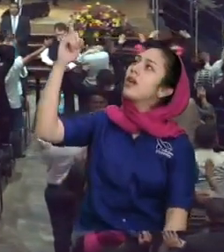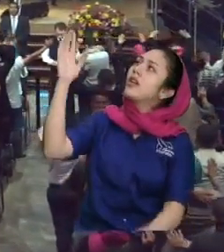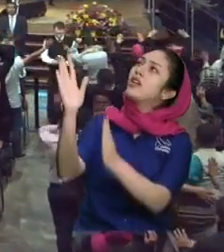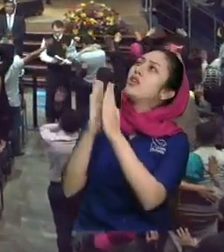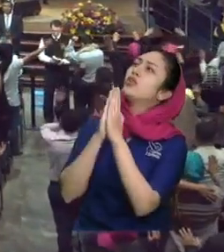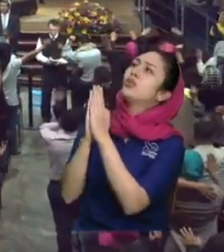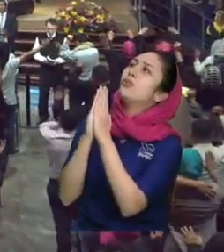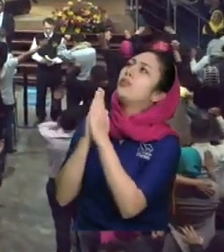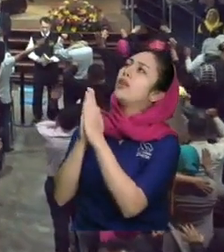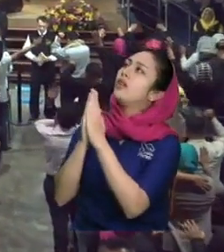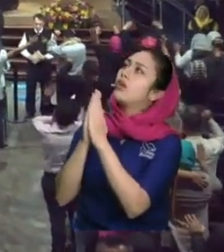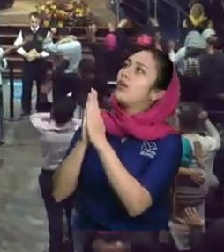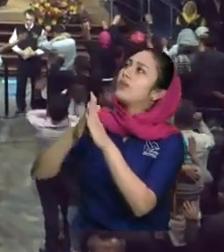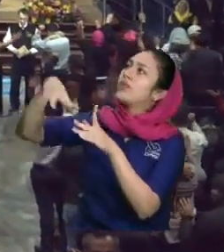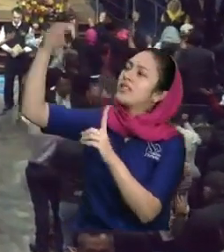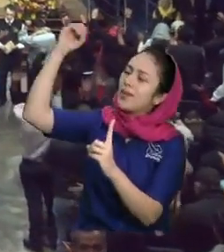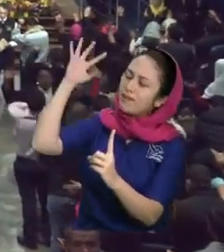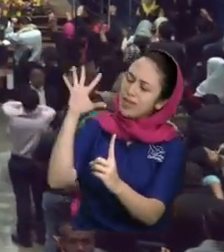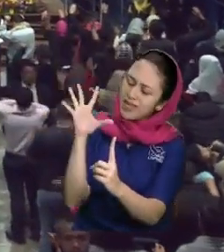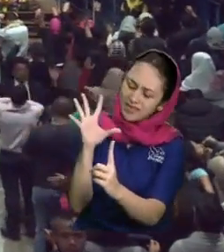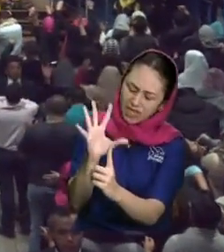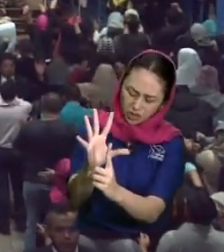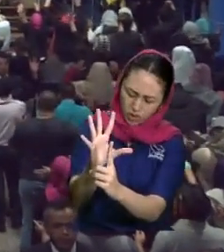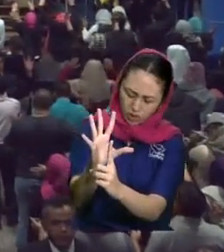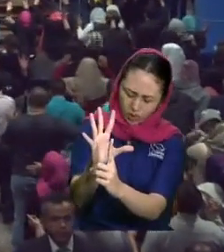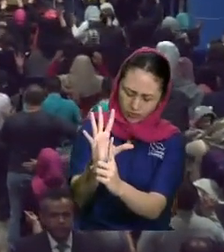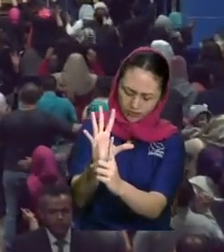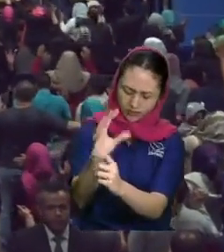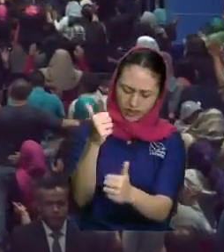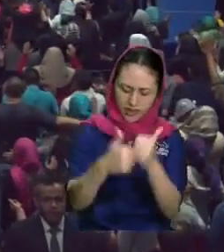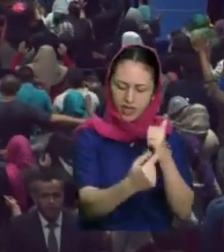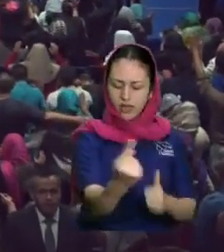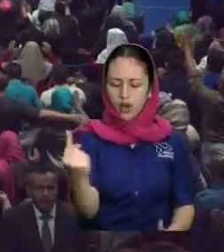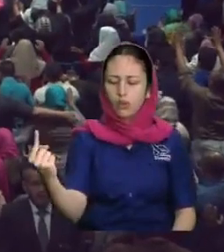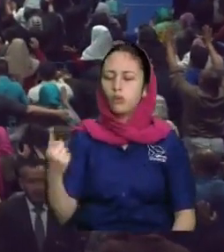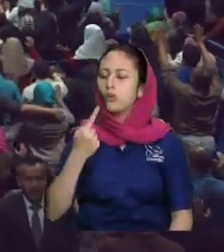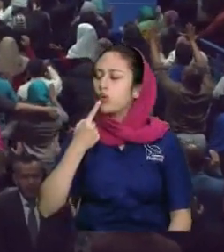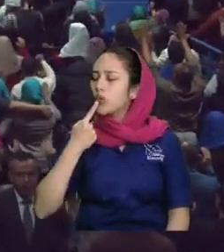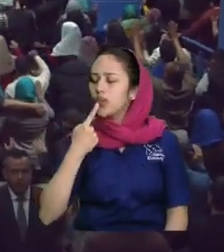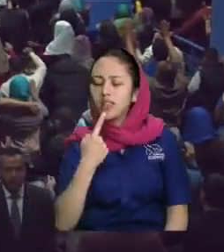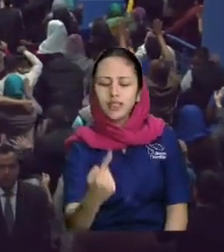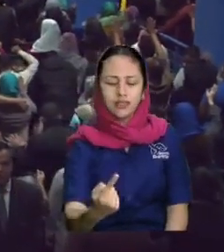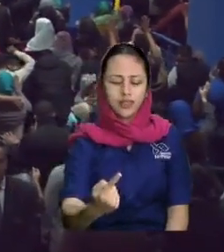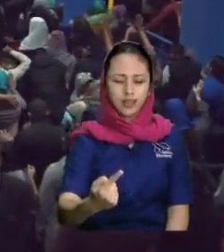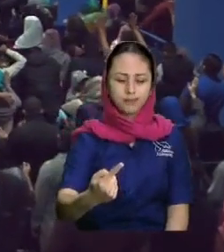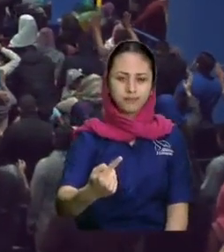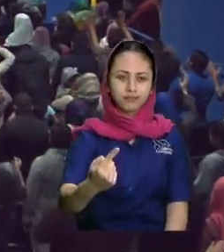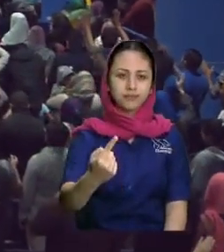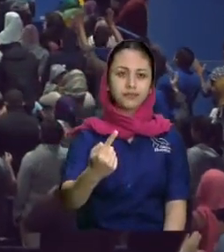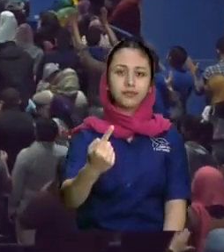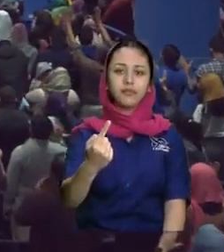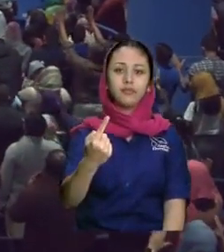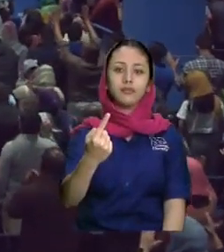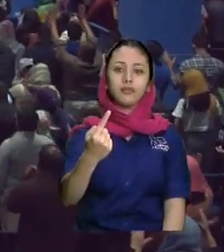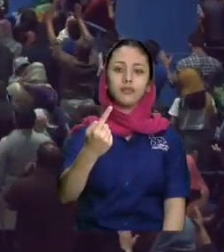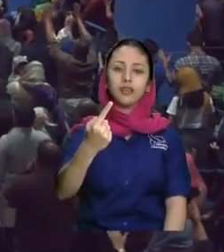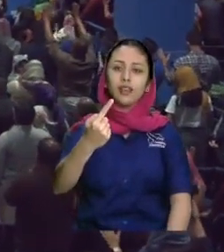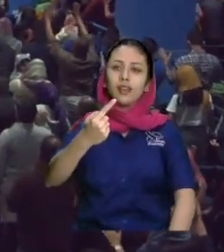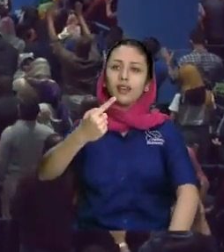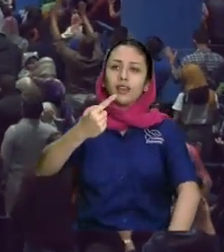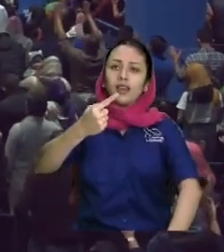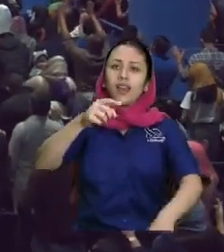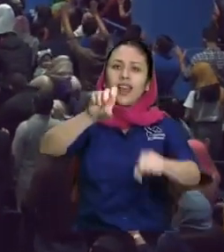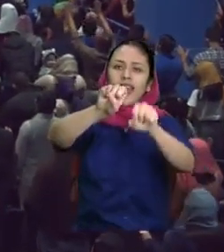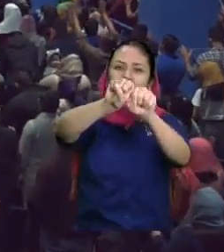bendición que está saliendo de los labios de cada una de estas personas rasguen el cielo sobre